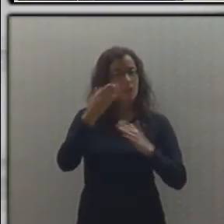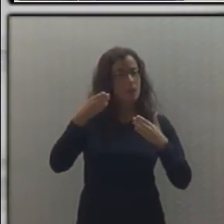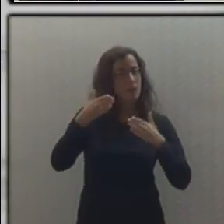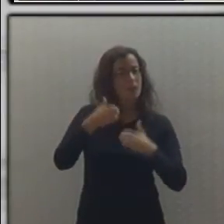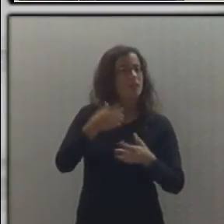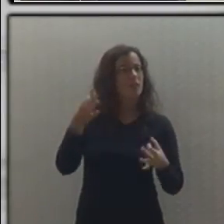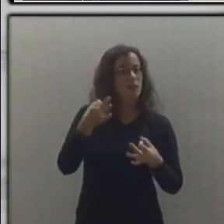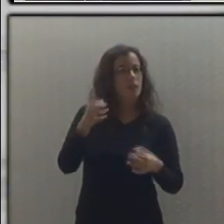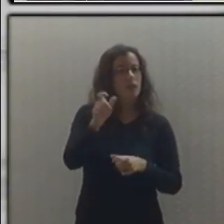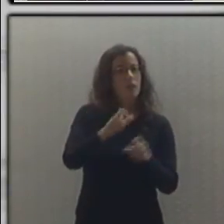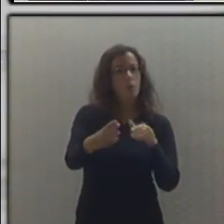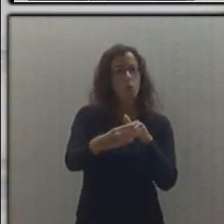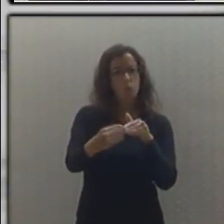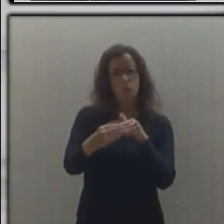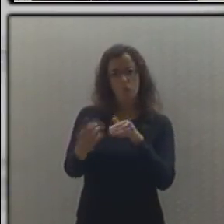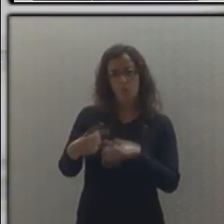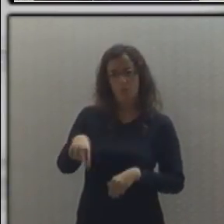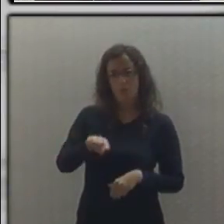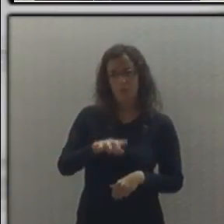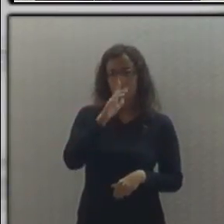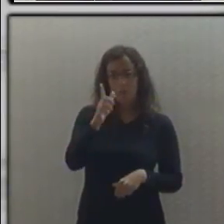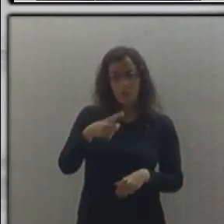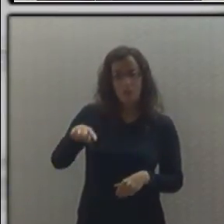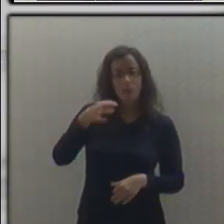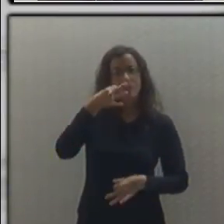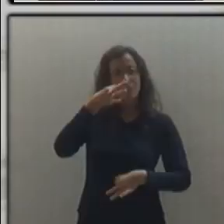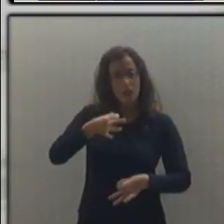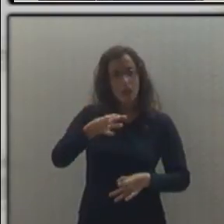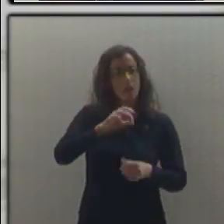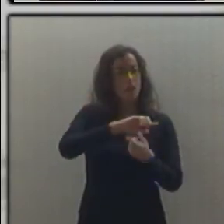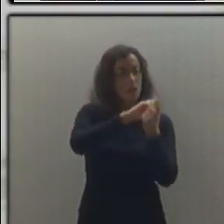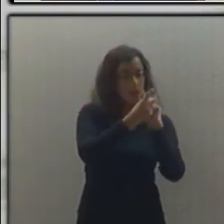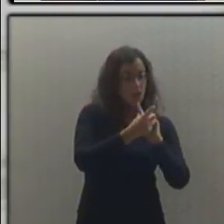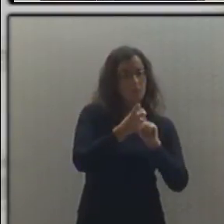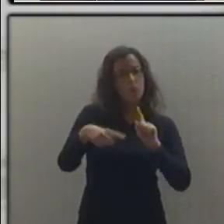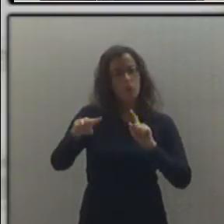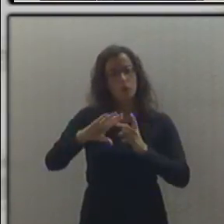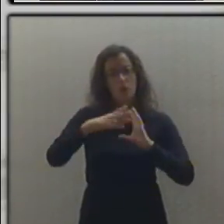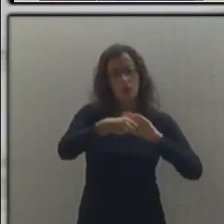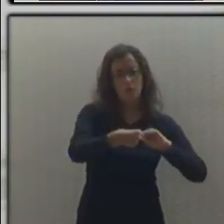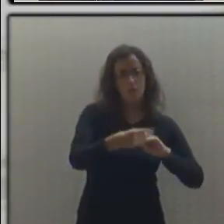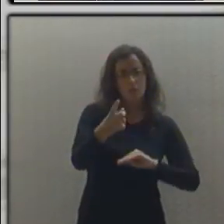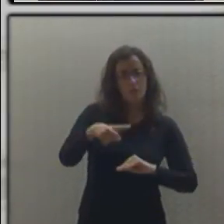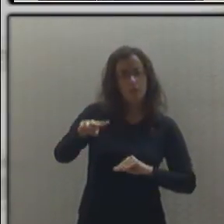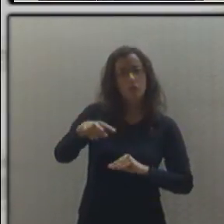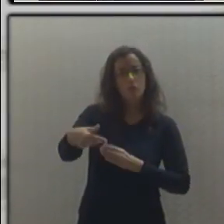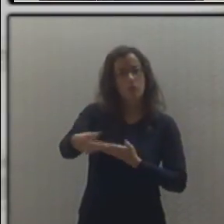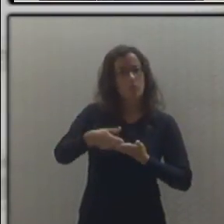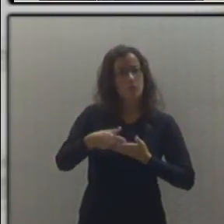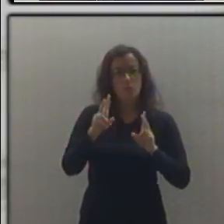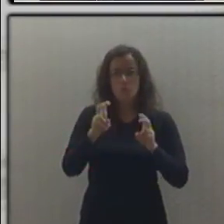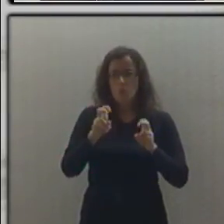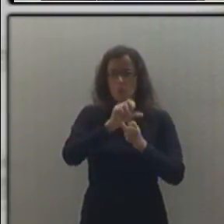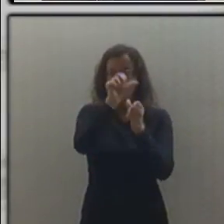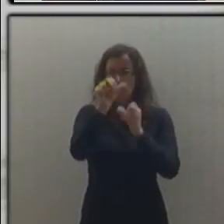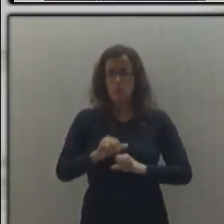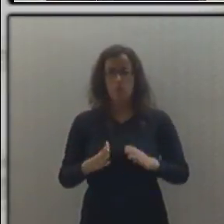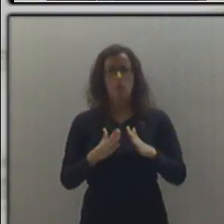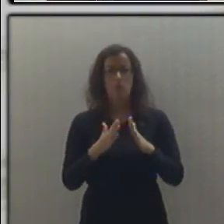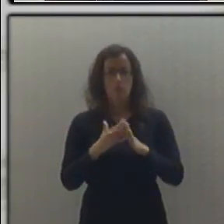los usuarios, porque son los que realmente se adaptan a los cambios y son los que realmente están demandando nuevos modelos de